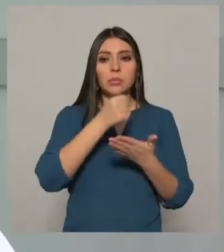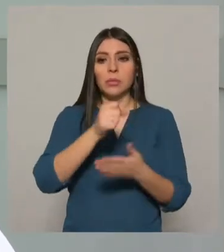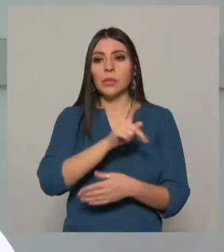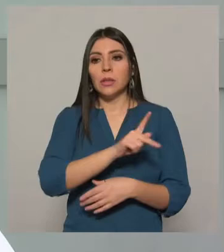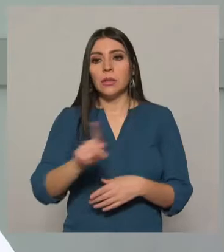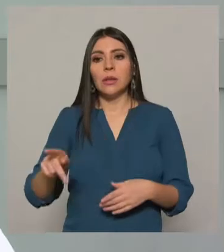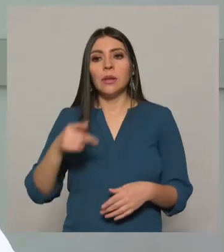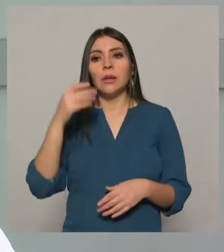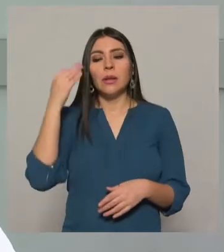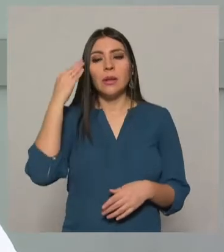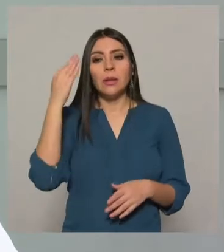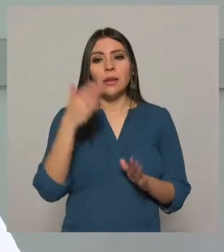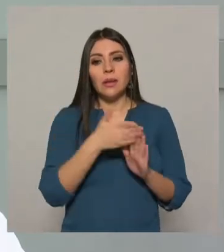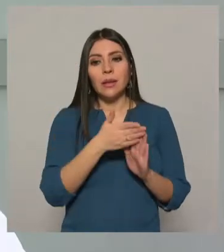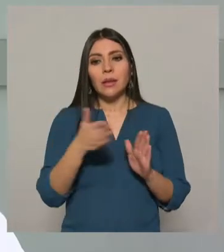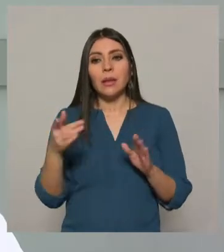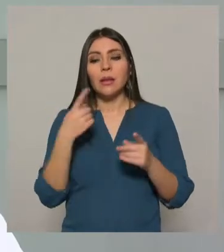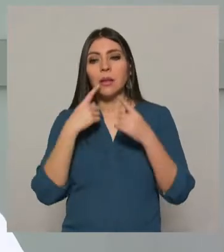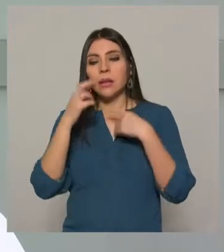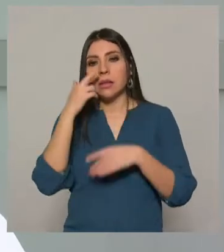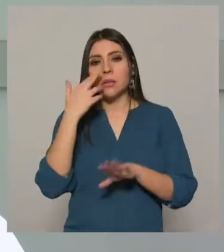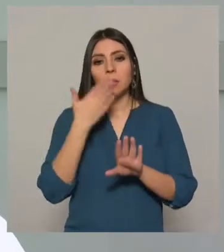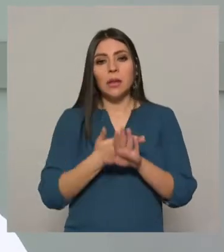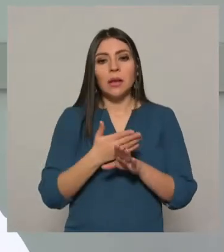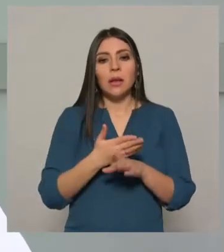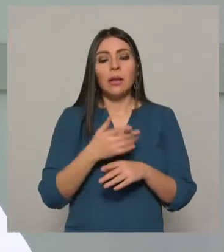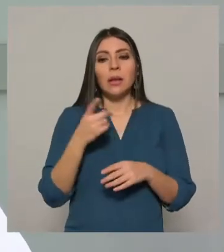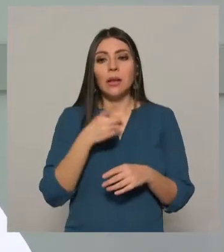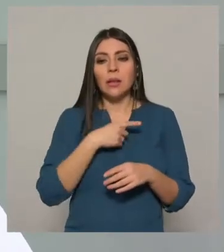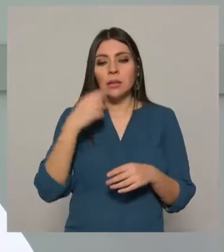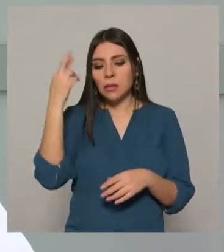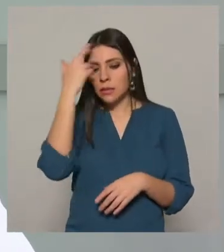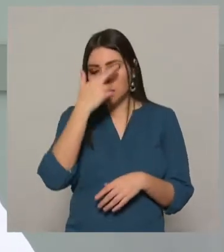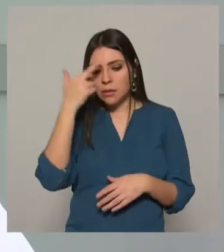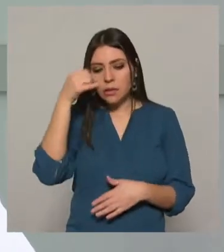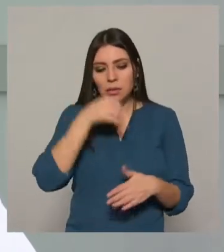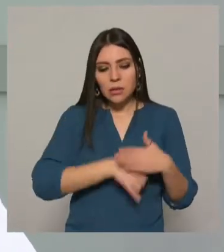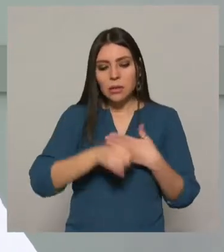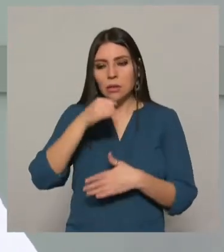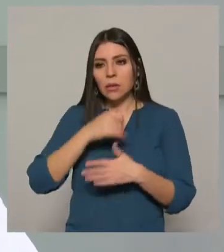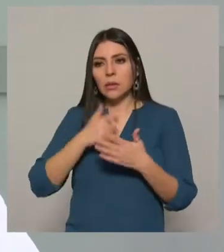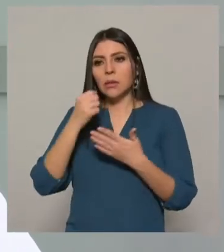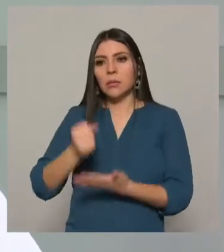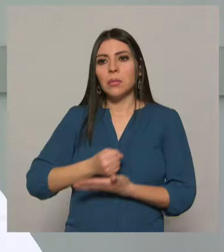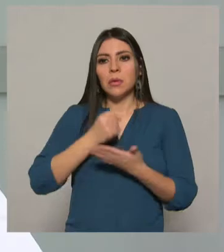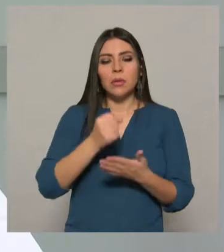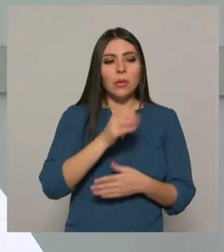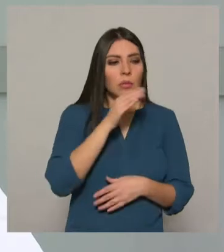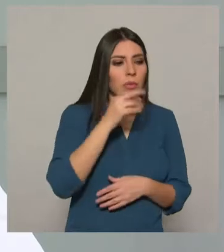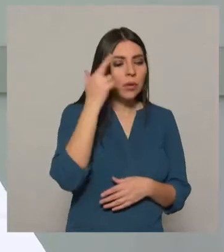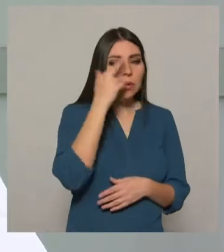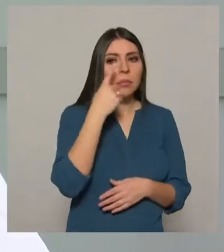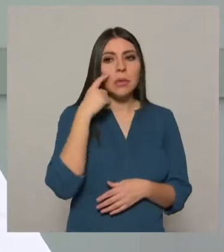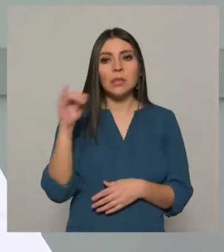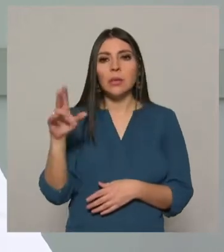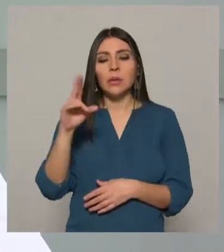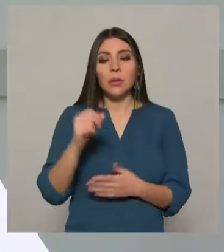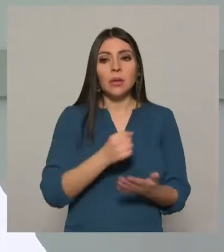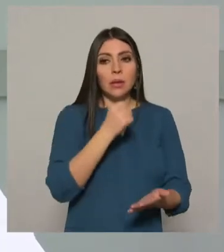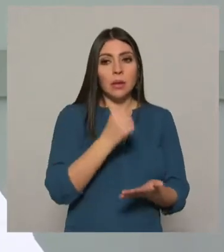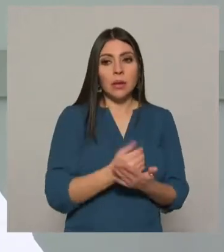nos acotaba la principal de las facultades que tenemos, que es la del análisis en materia presupuestal y su correspondiente aprobación.